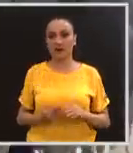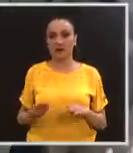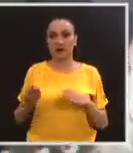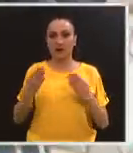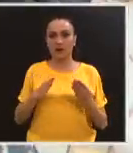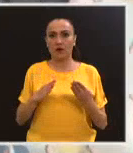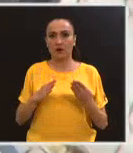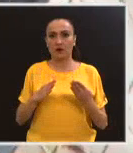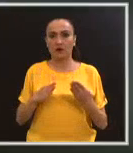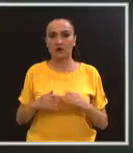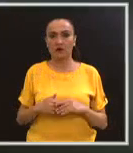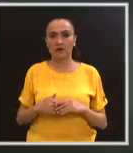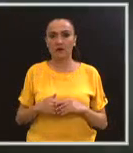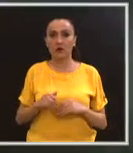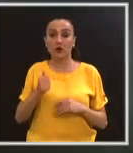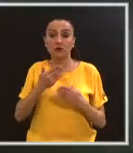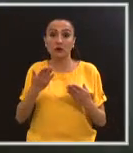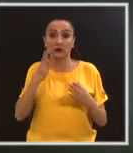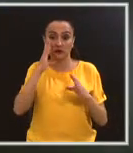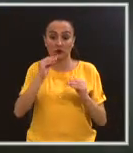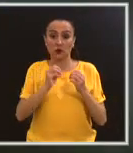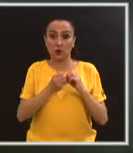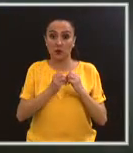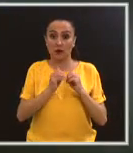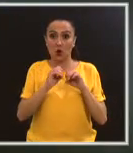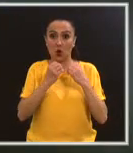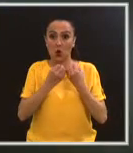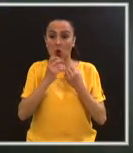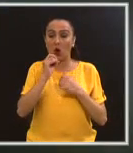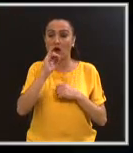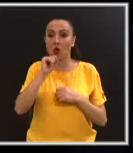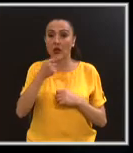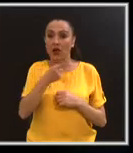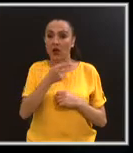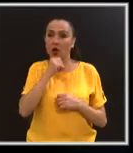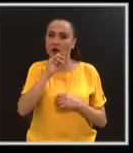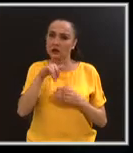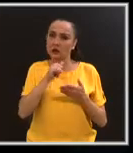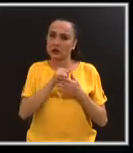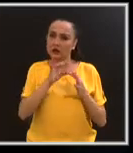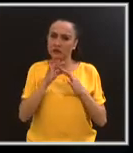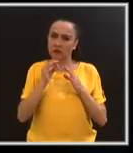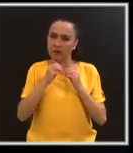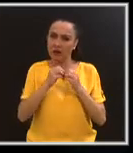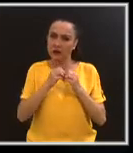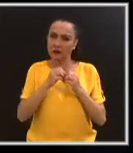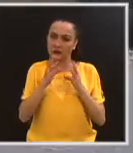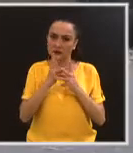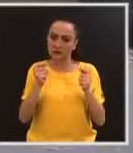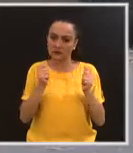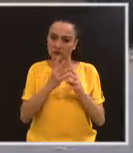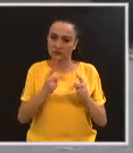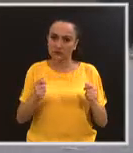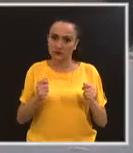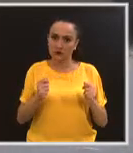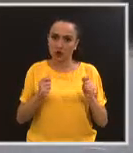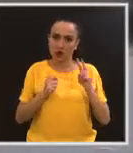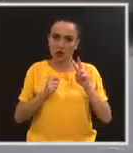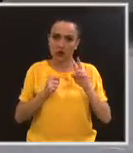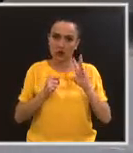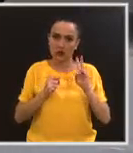y de y demás de acuerdo con las cifras el organismo de investigación judicial San José de la provincia que registra más desapariciones con